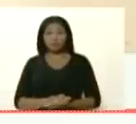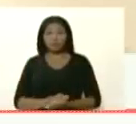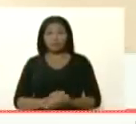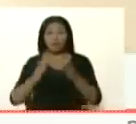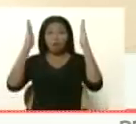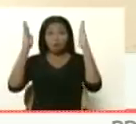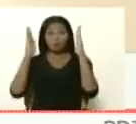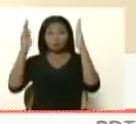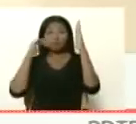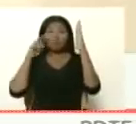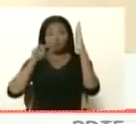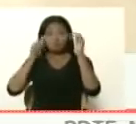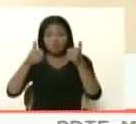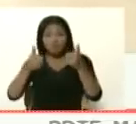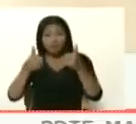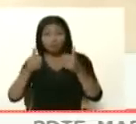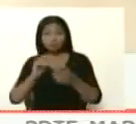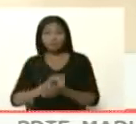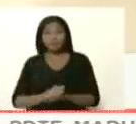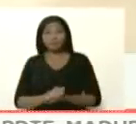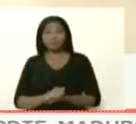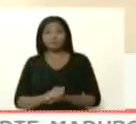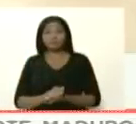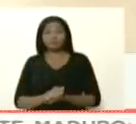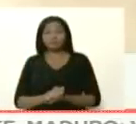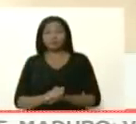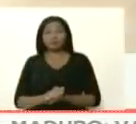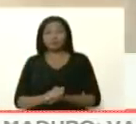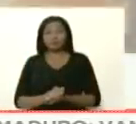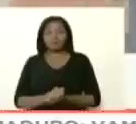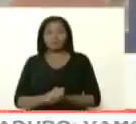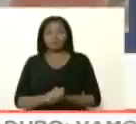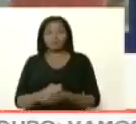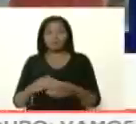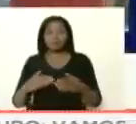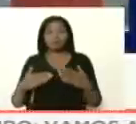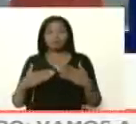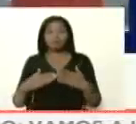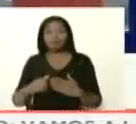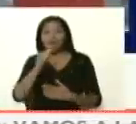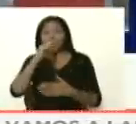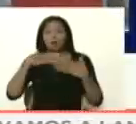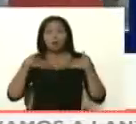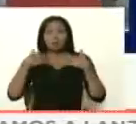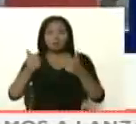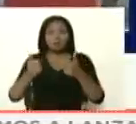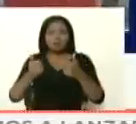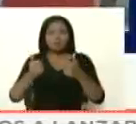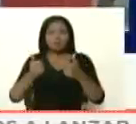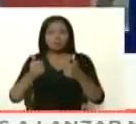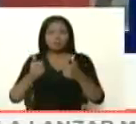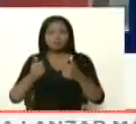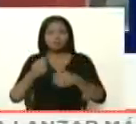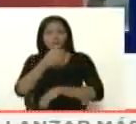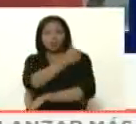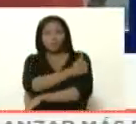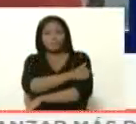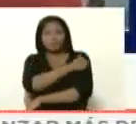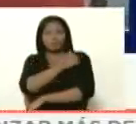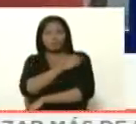Estamos copiando la ruta Guasalú-Lídese. 5 autobuses. 5 autobuses. La